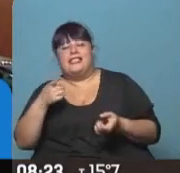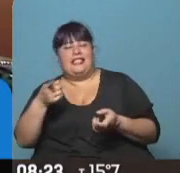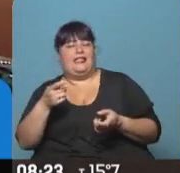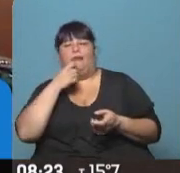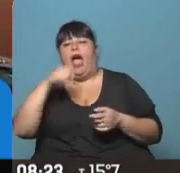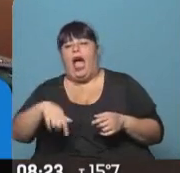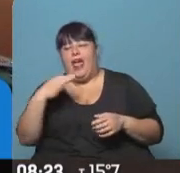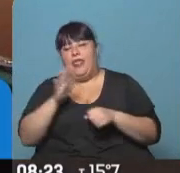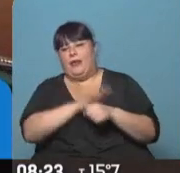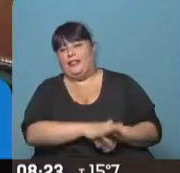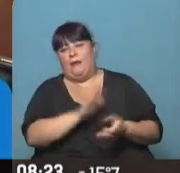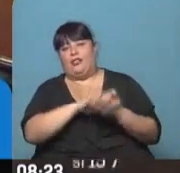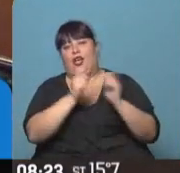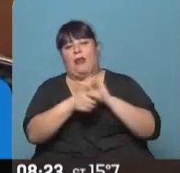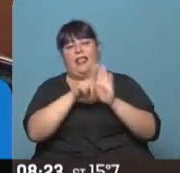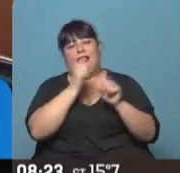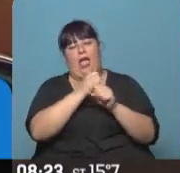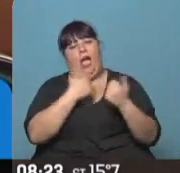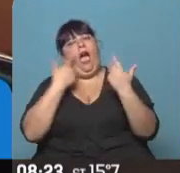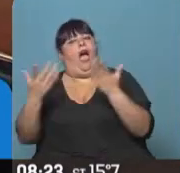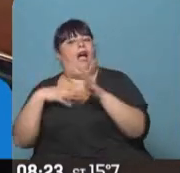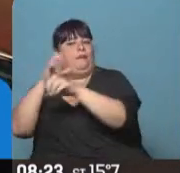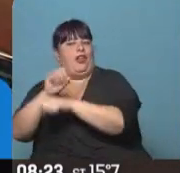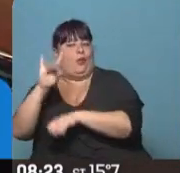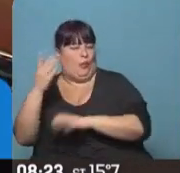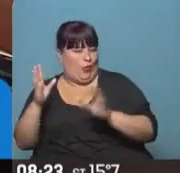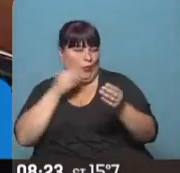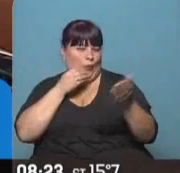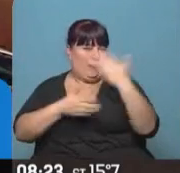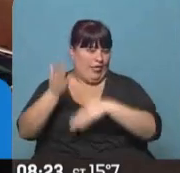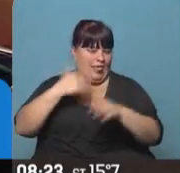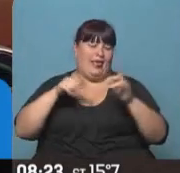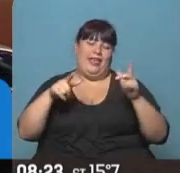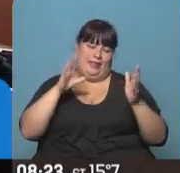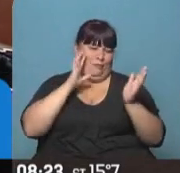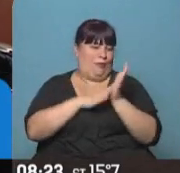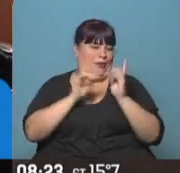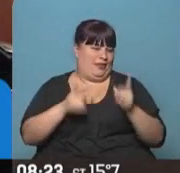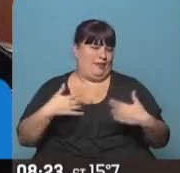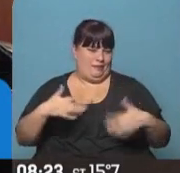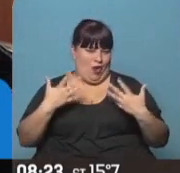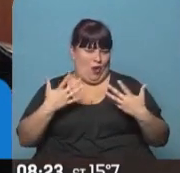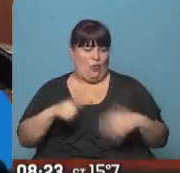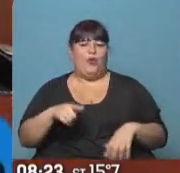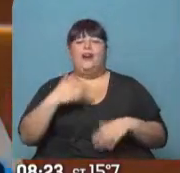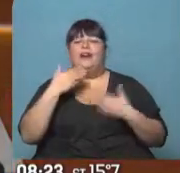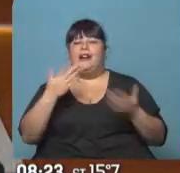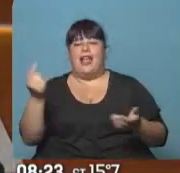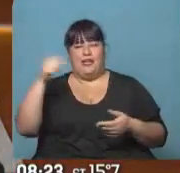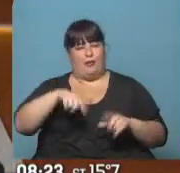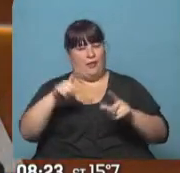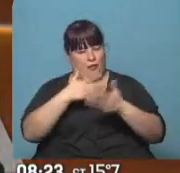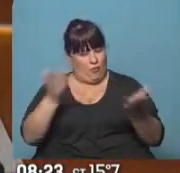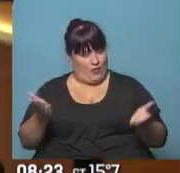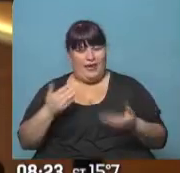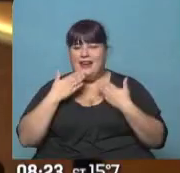necesidades. Por ejemplo, ahora hay que ocultar lo de la reforma laboral, vamos con lo de Boudou. Me parece que es bastante evidente esto también, ¿no? Romina Del Plá, gracias por haber estado en la